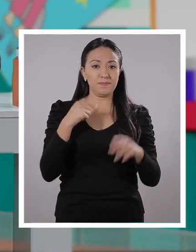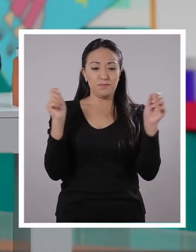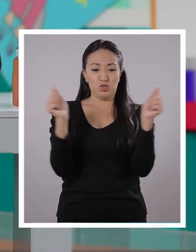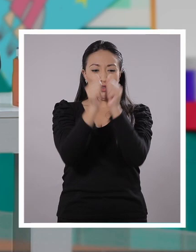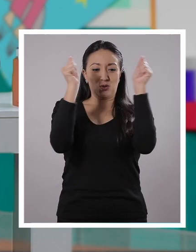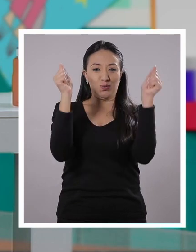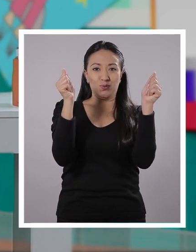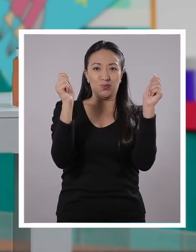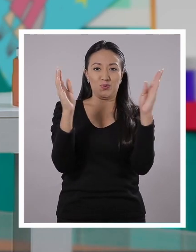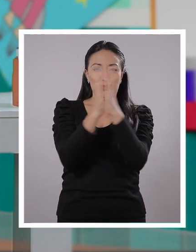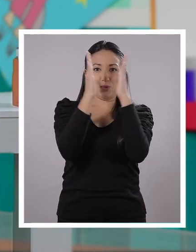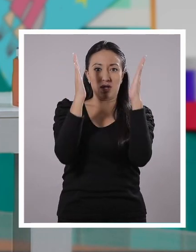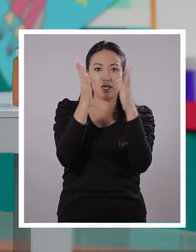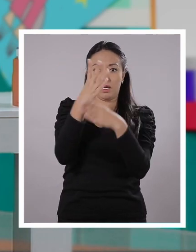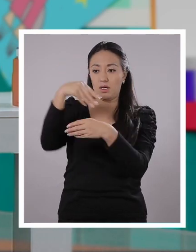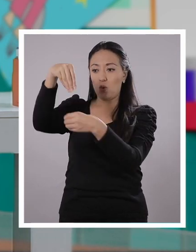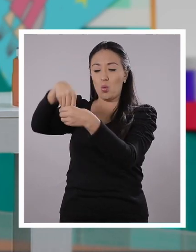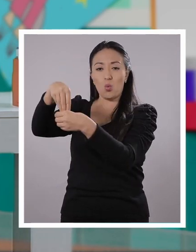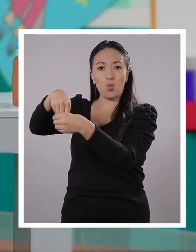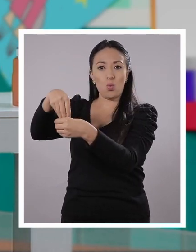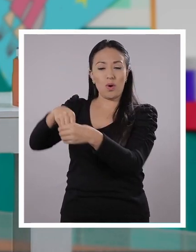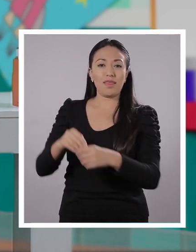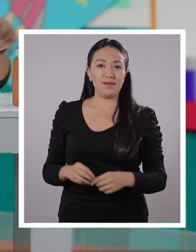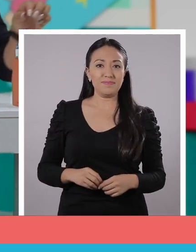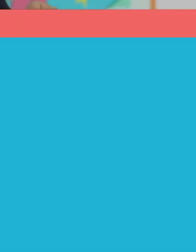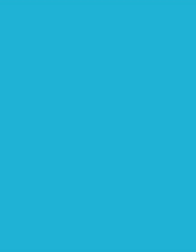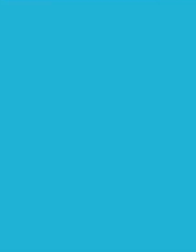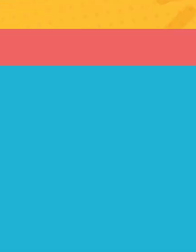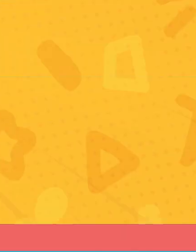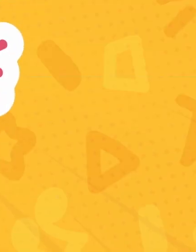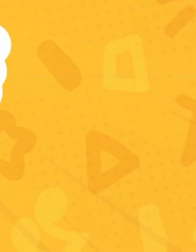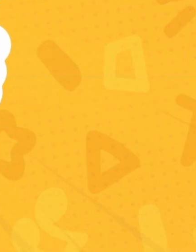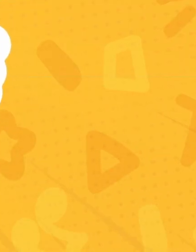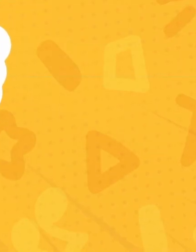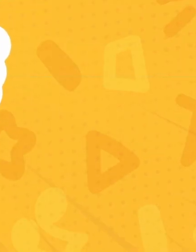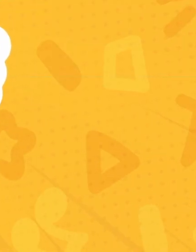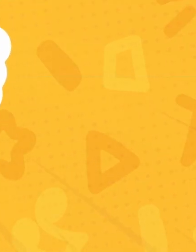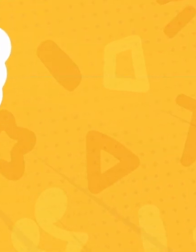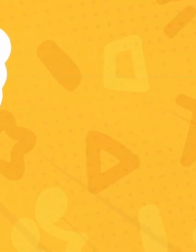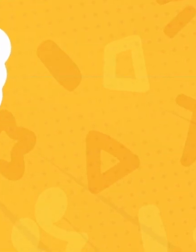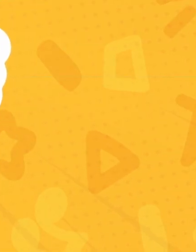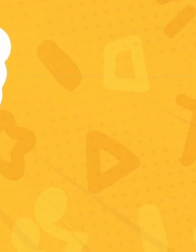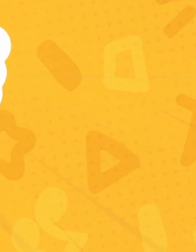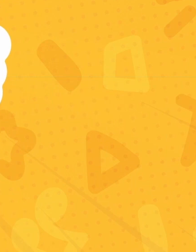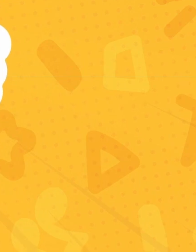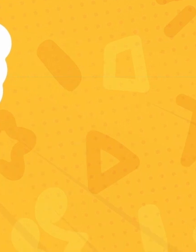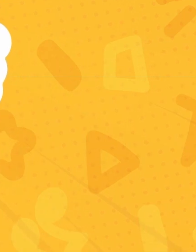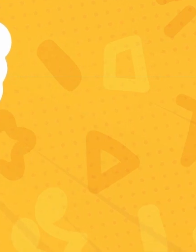¡Choque de mariquitas! ¡Choque de mariquitas! A guardarlas, ¿ya? A volar. Ya terminar de escribir.